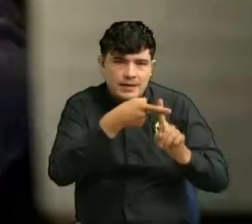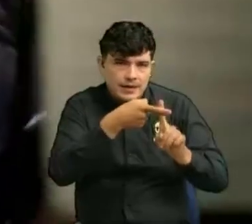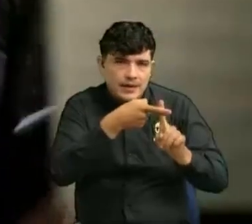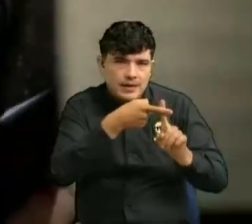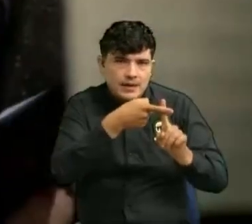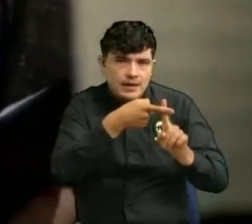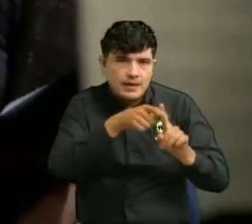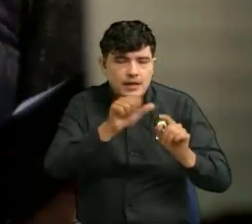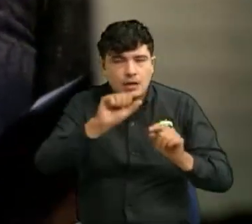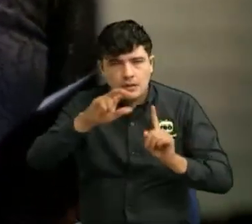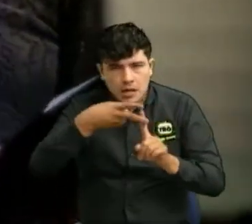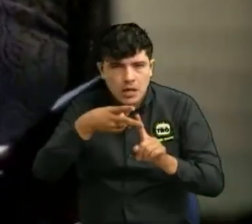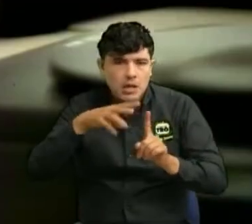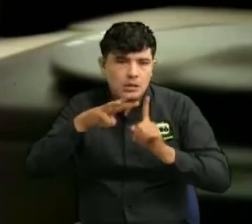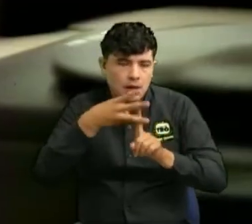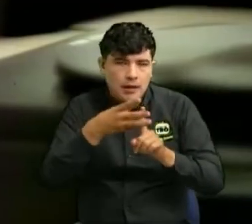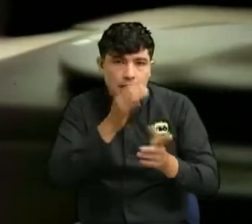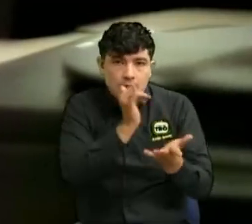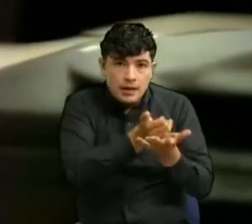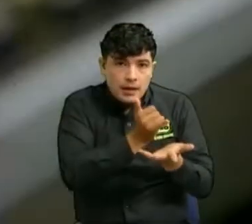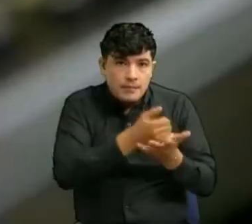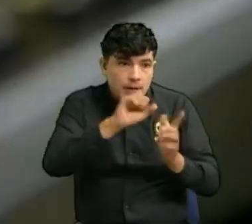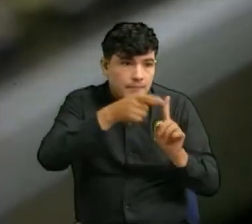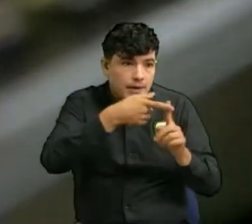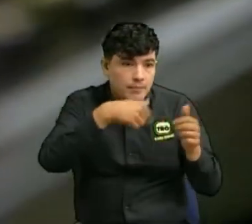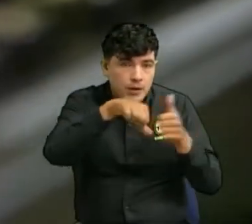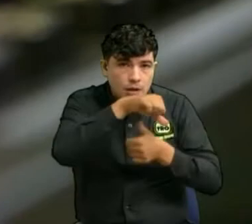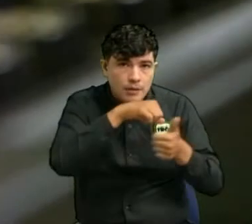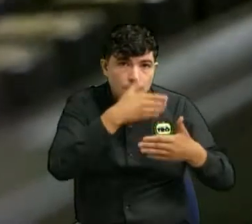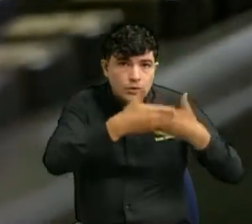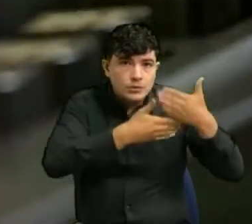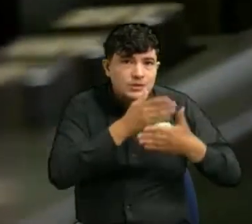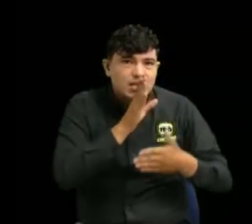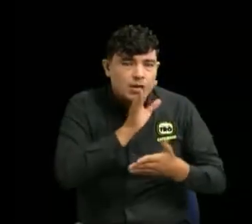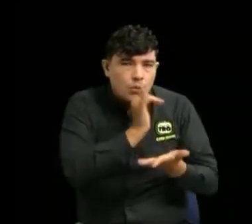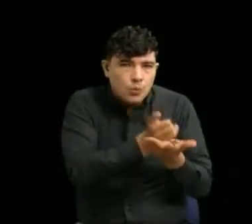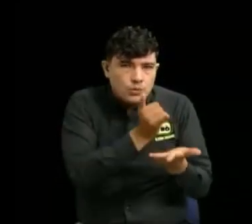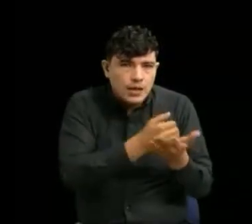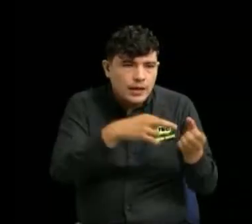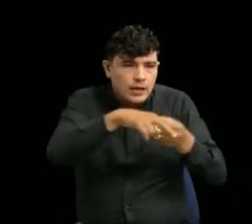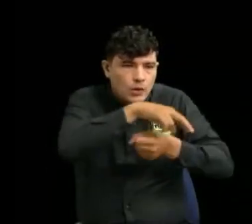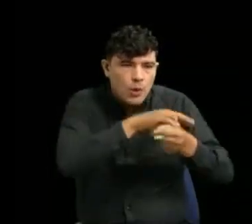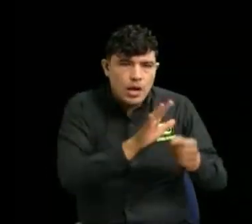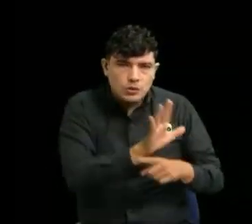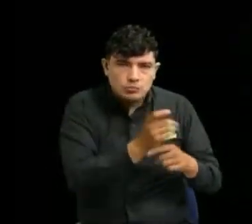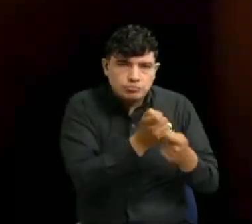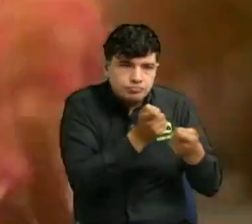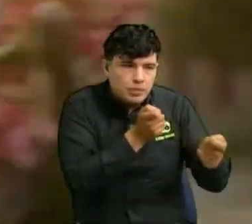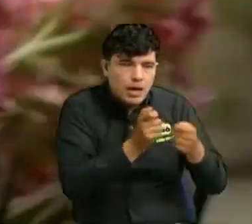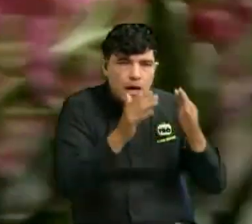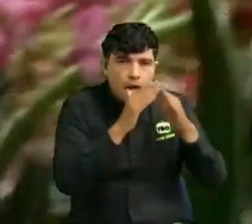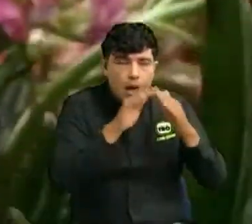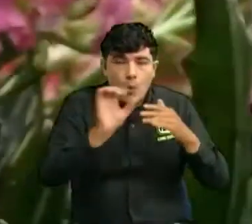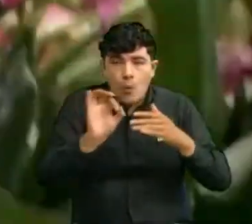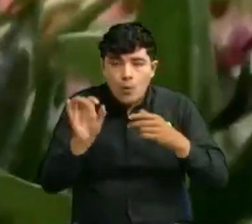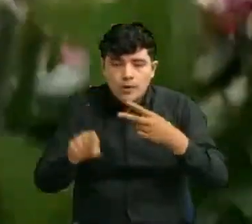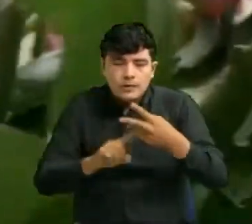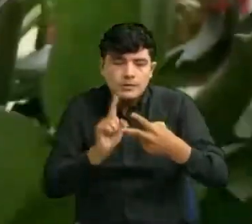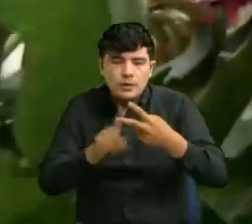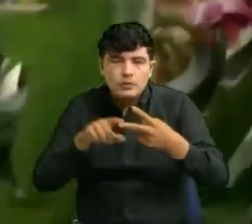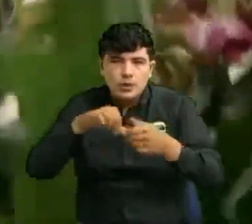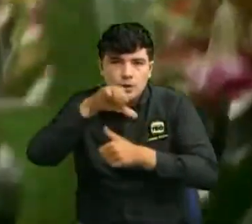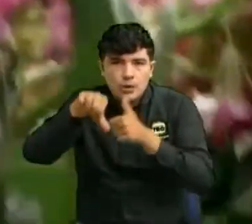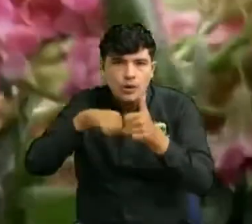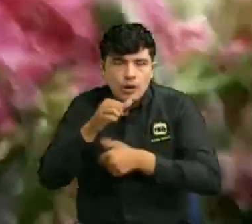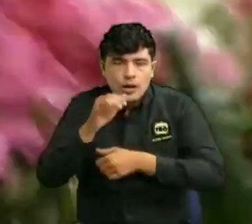caso. La persona puede ser calificada en primera instancia por la Junta Regional de Calificación de Invalidez de su domicilio y en segunda instancia por